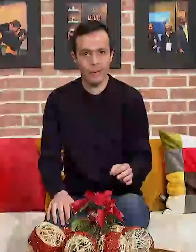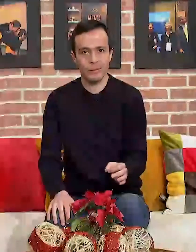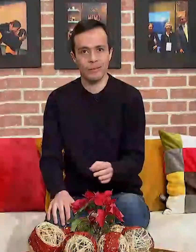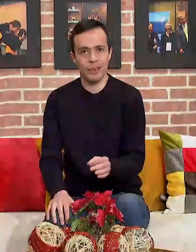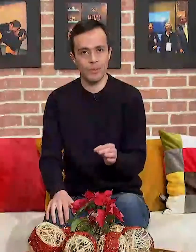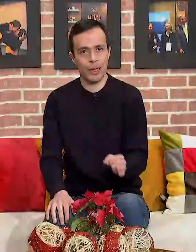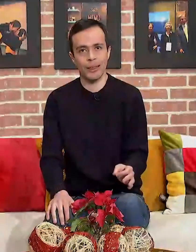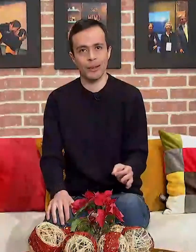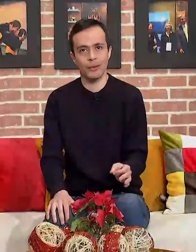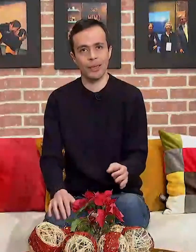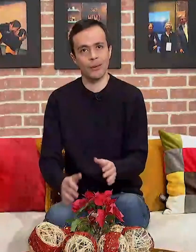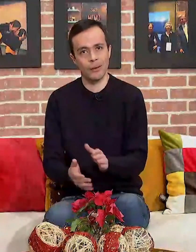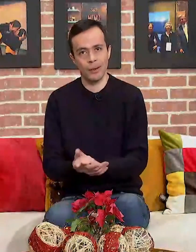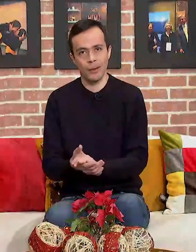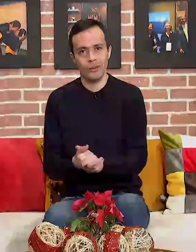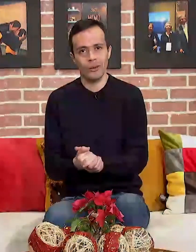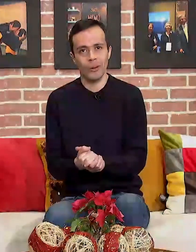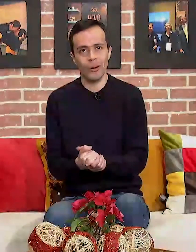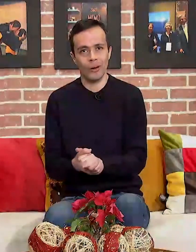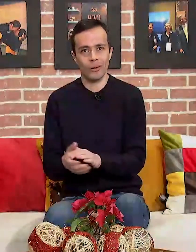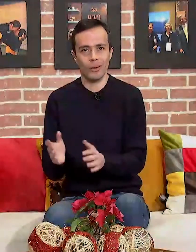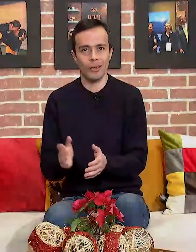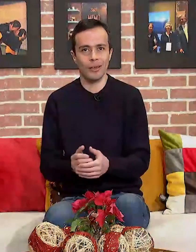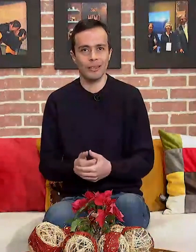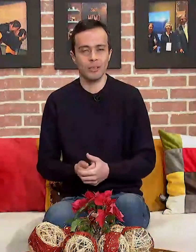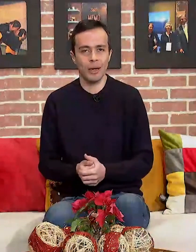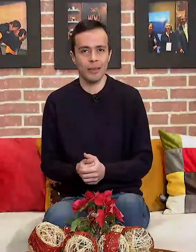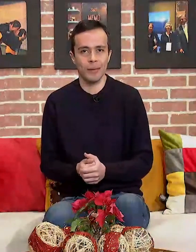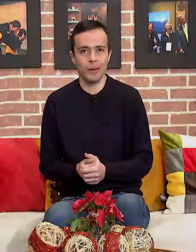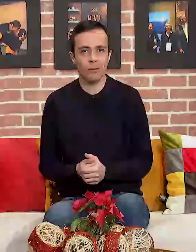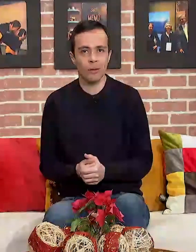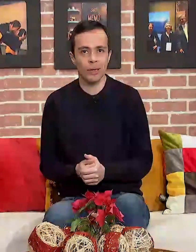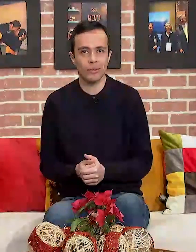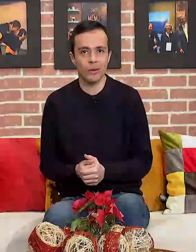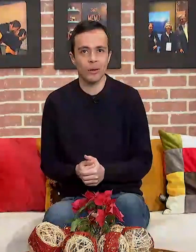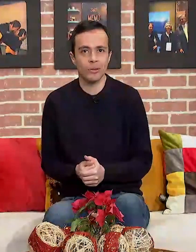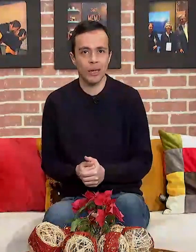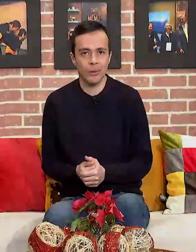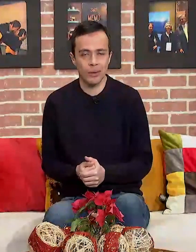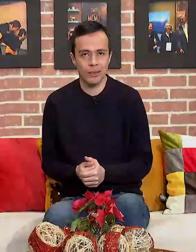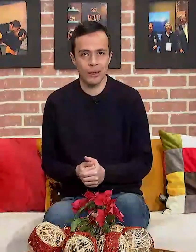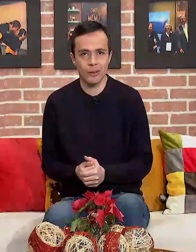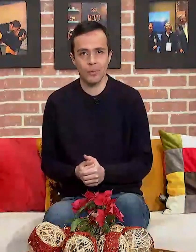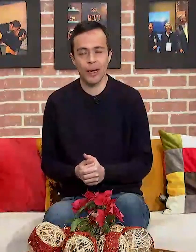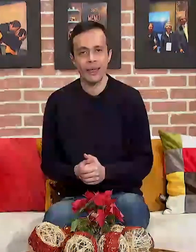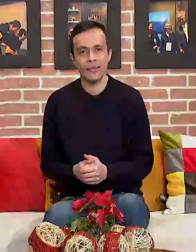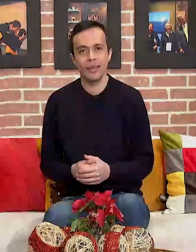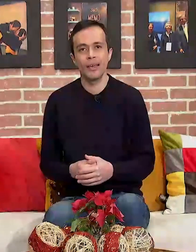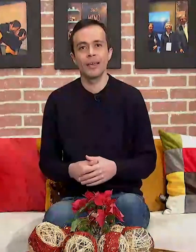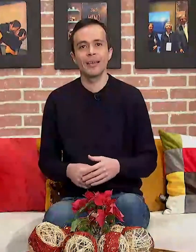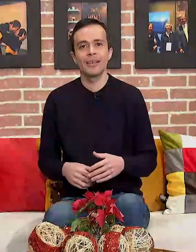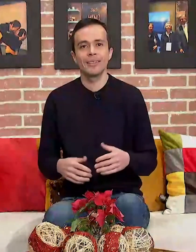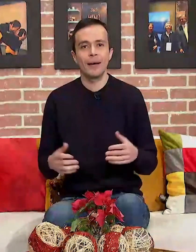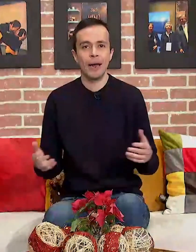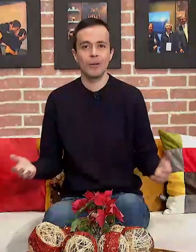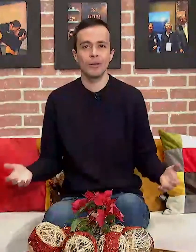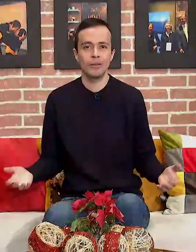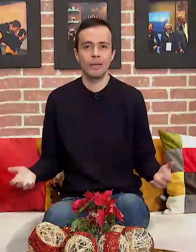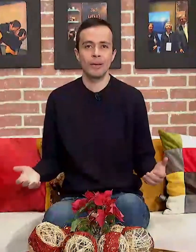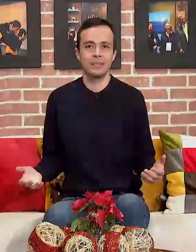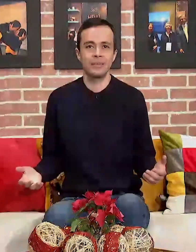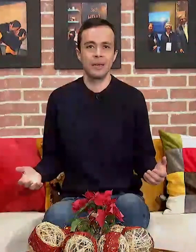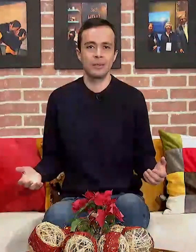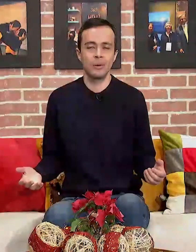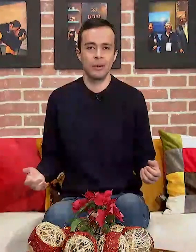sin duda, Felipe Calderón dijo, yo mejor desde España veo todo esto, observo desde otro país. Se